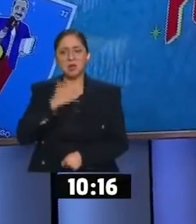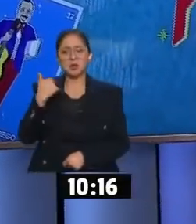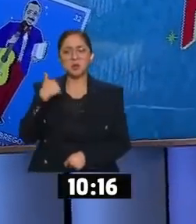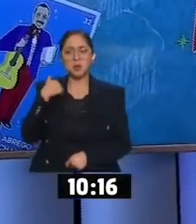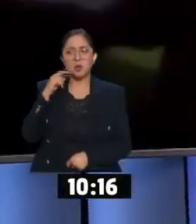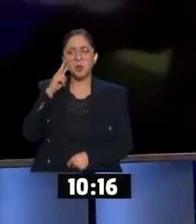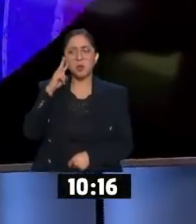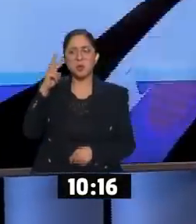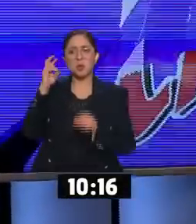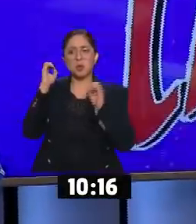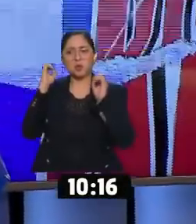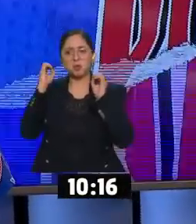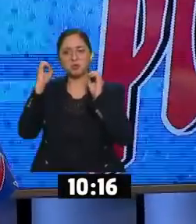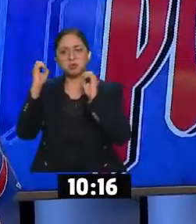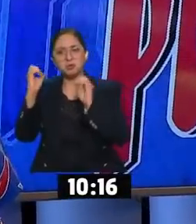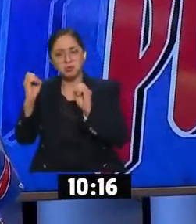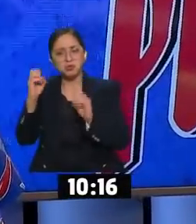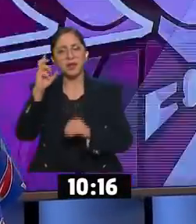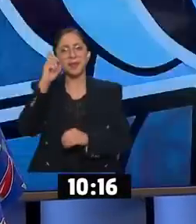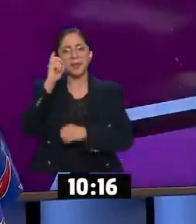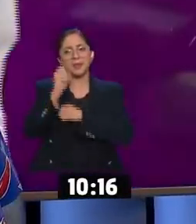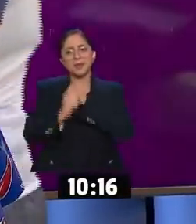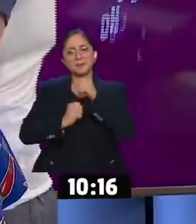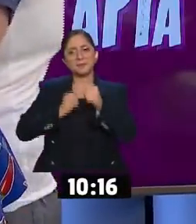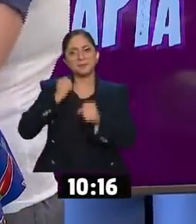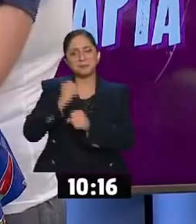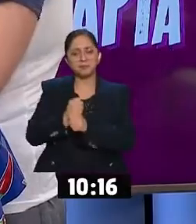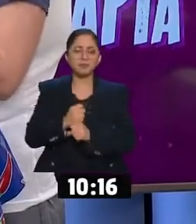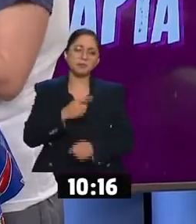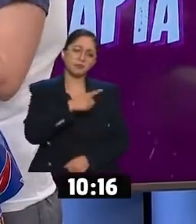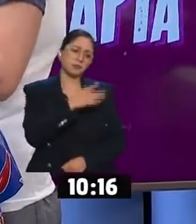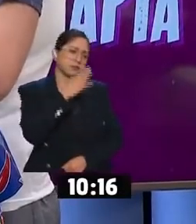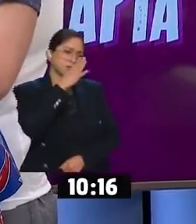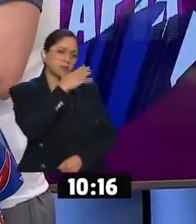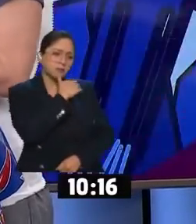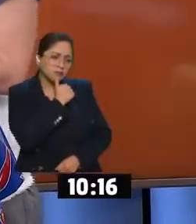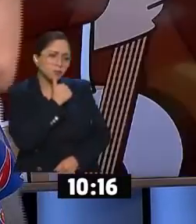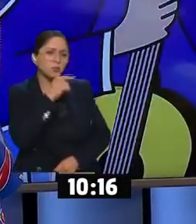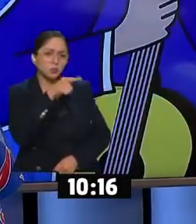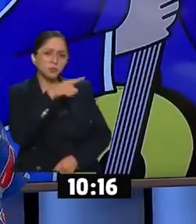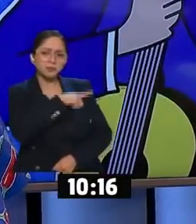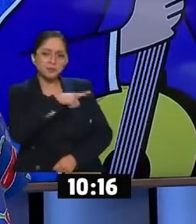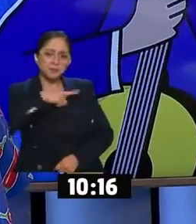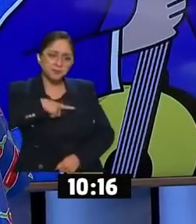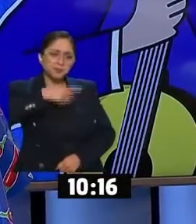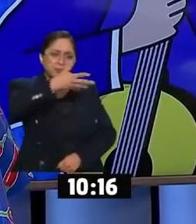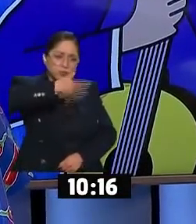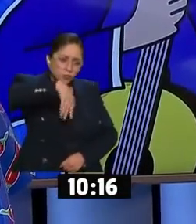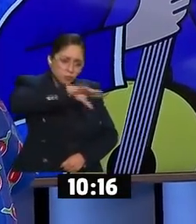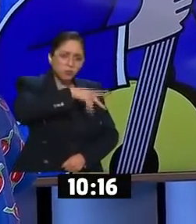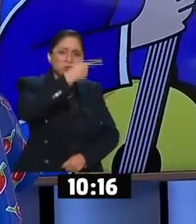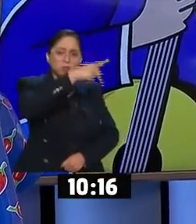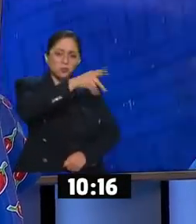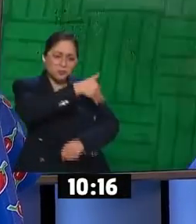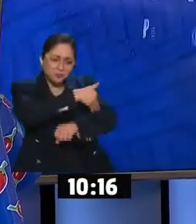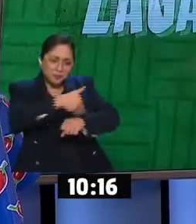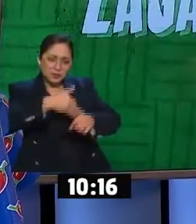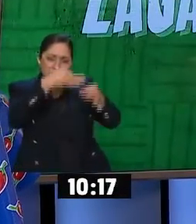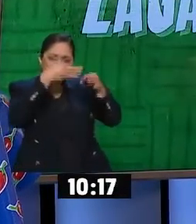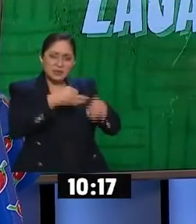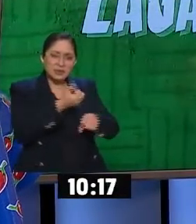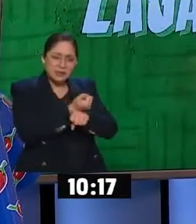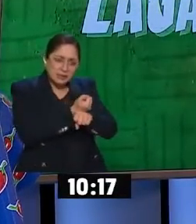Ándele. 30 ahorita. años. No, pues qué poca, señora. ¿Qué sabe la ¿qué? señora? Sí, pues no vaya a verla, búscale a su familia, señora, de su misma sangre, órale, de su